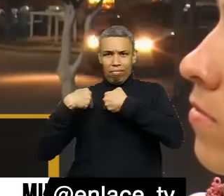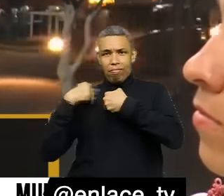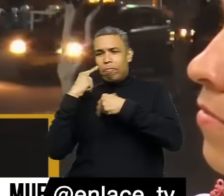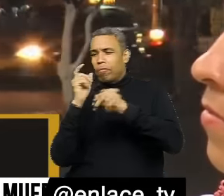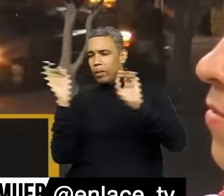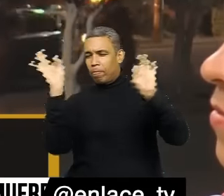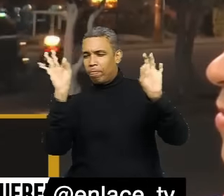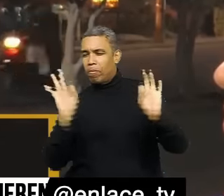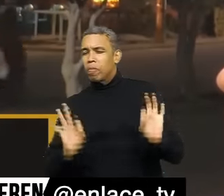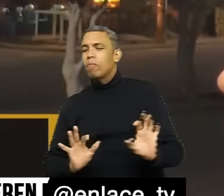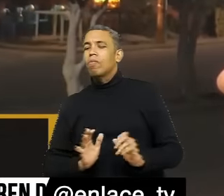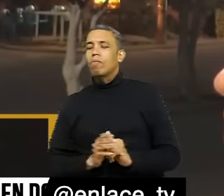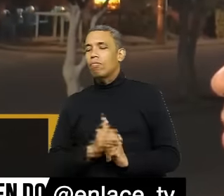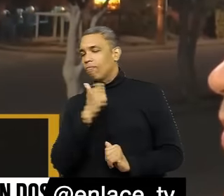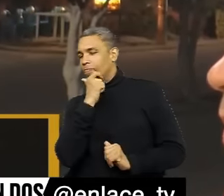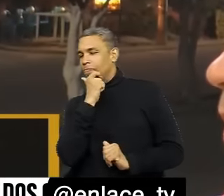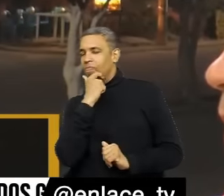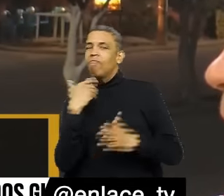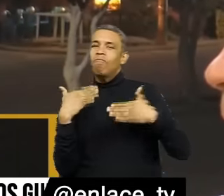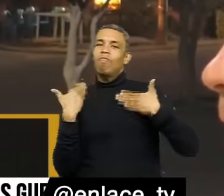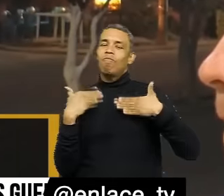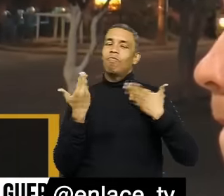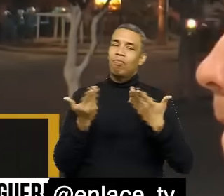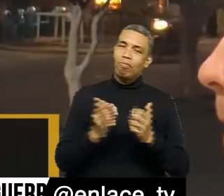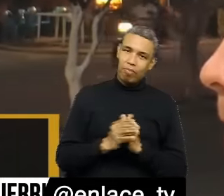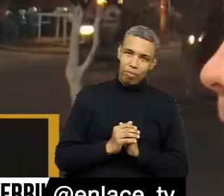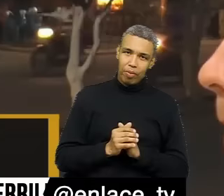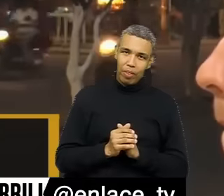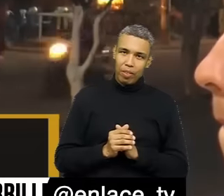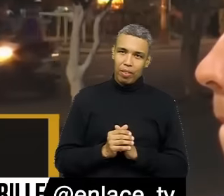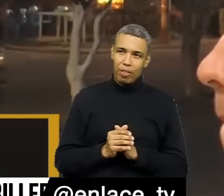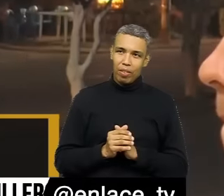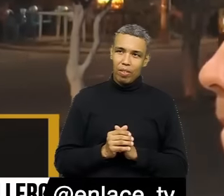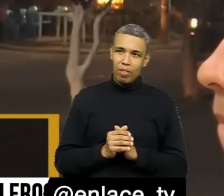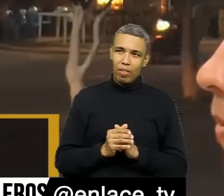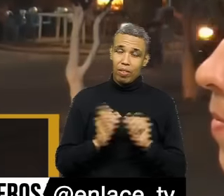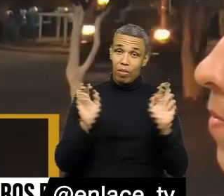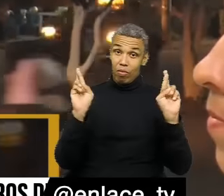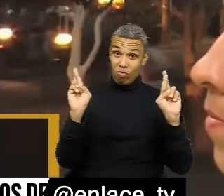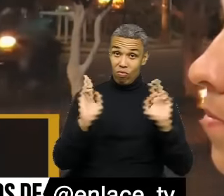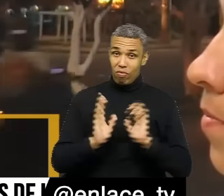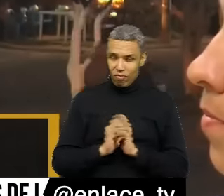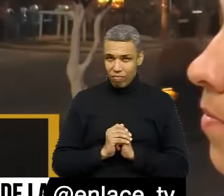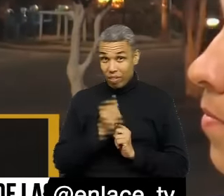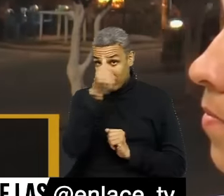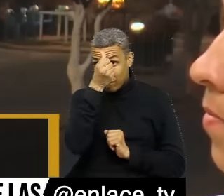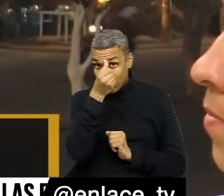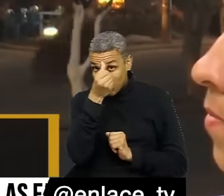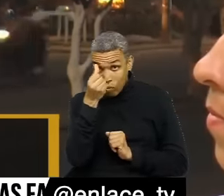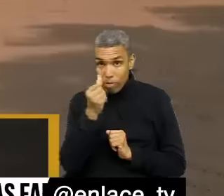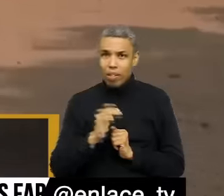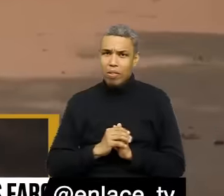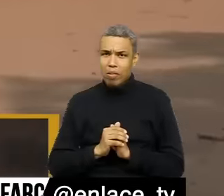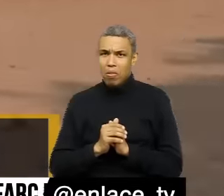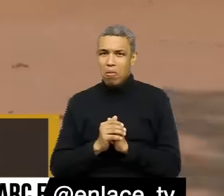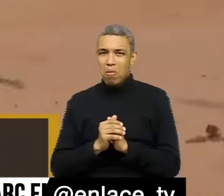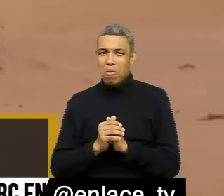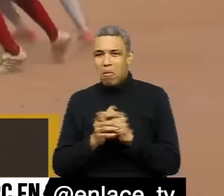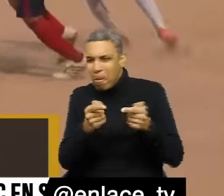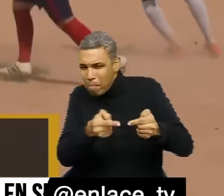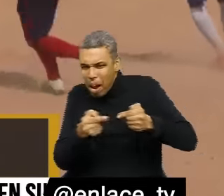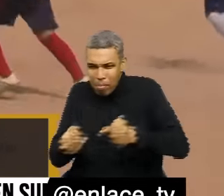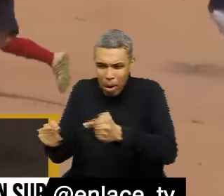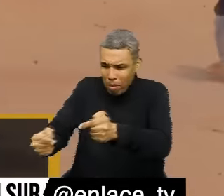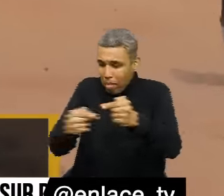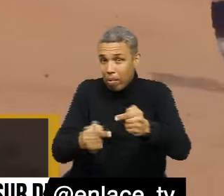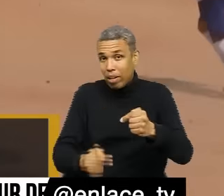y espero que la gente tenga un buen comportamiento el día domingo que se programen los partidos. La cancha de